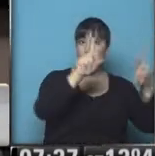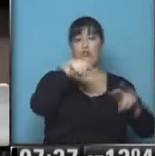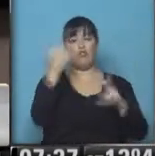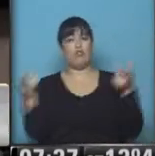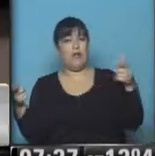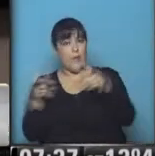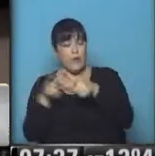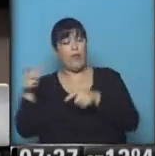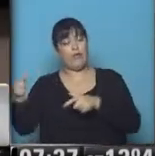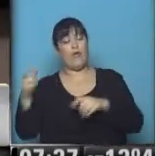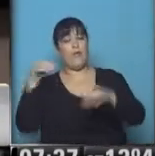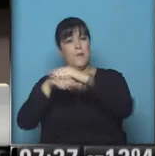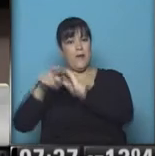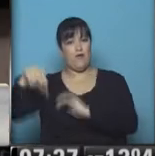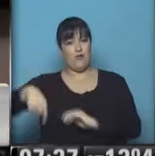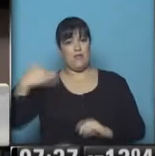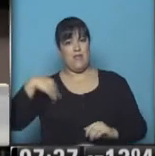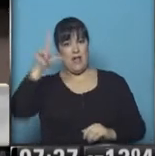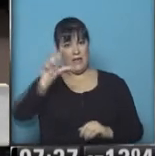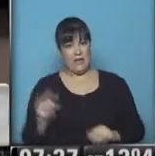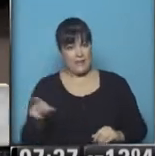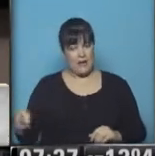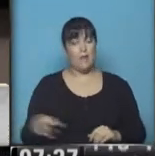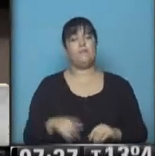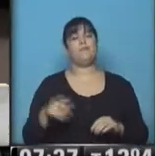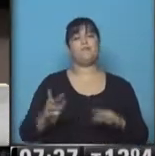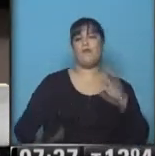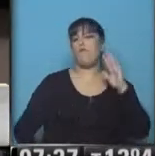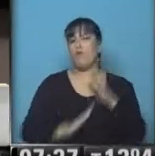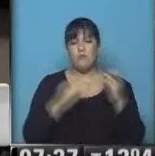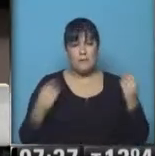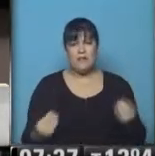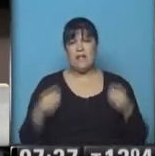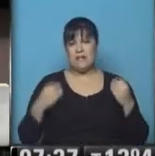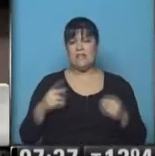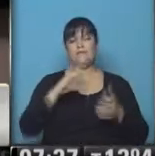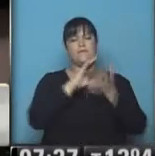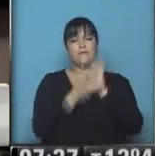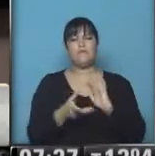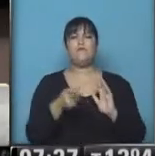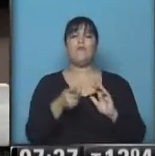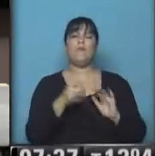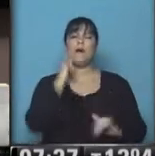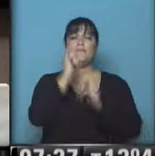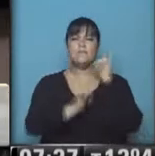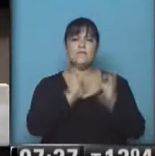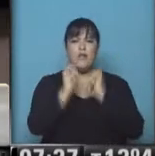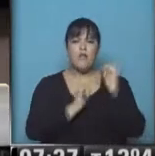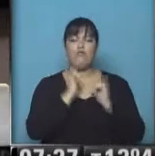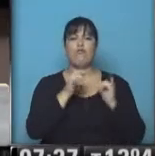de capitales nacionales fundamentalmente lo que trazó fue un horizonte o un